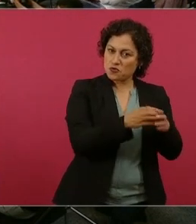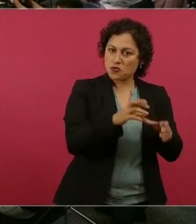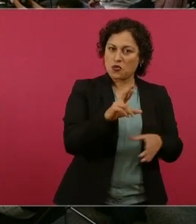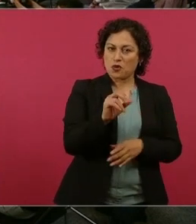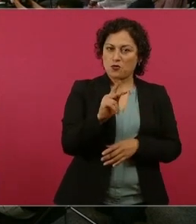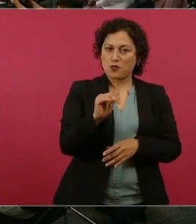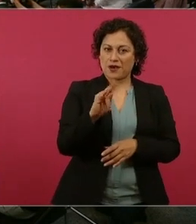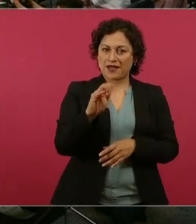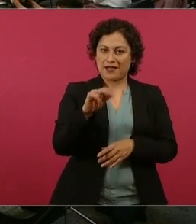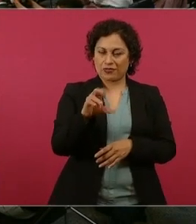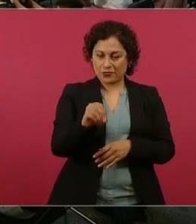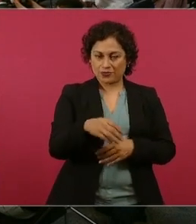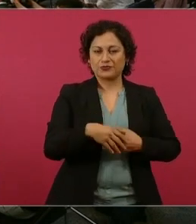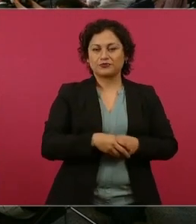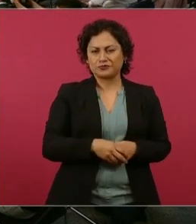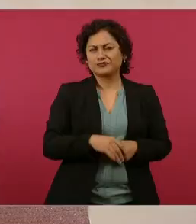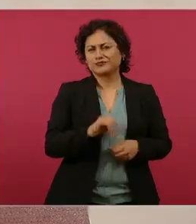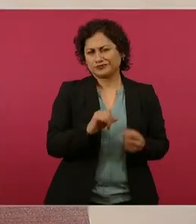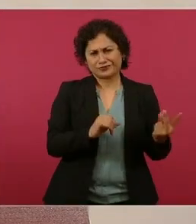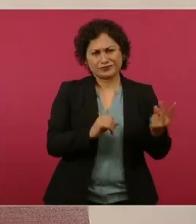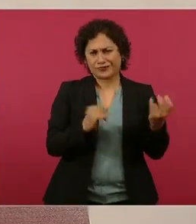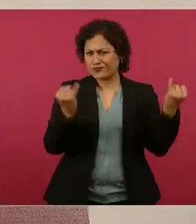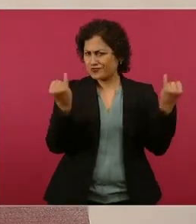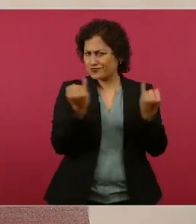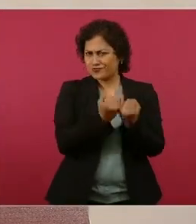Sí, los dos.